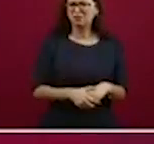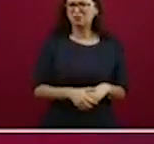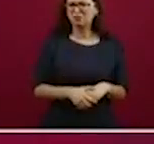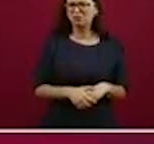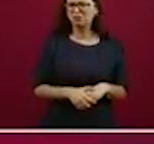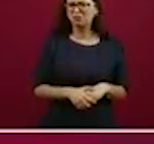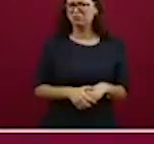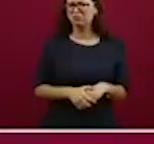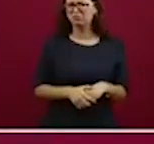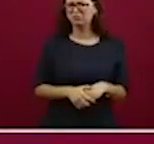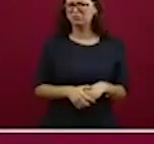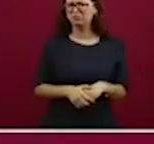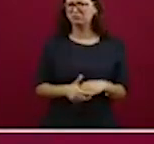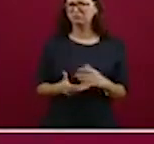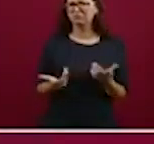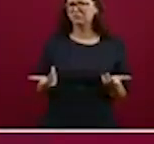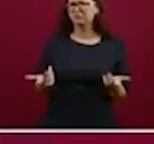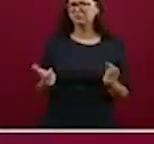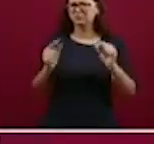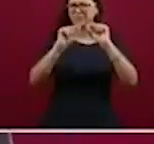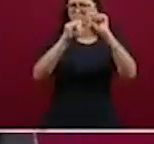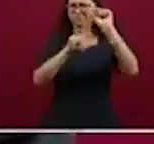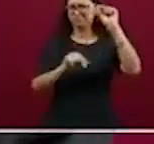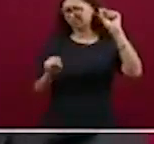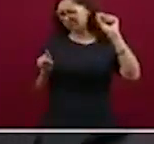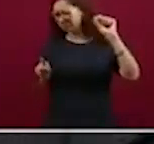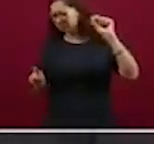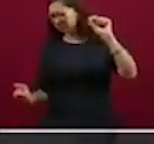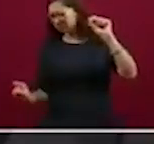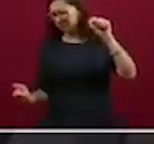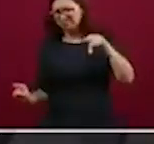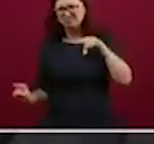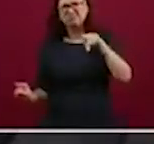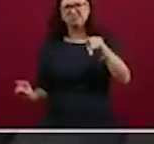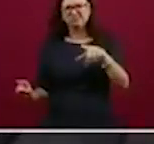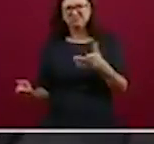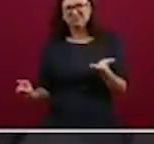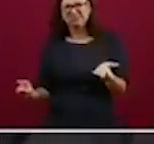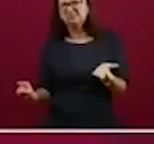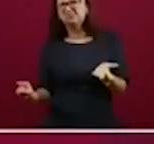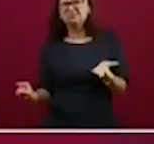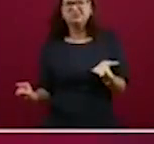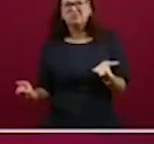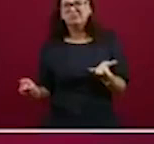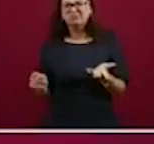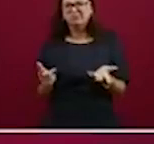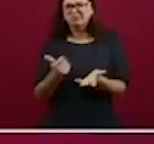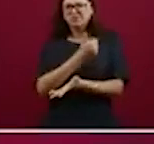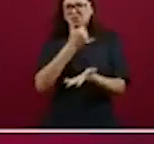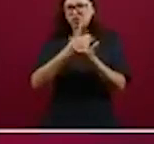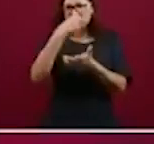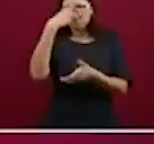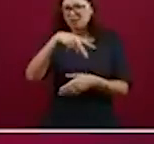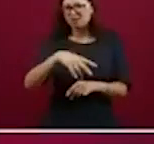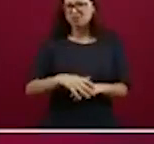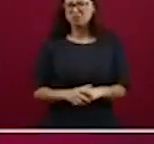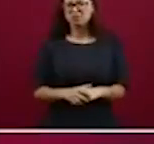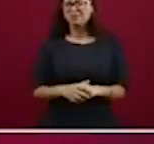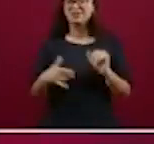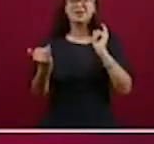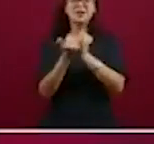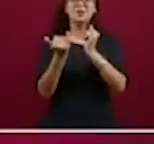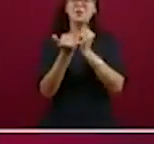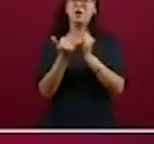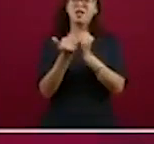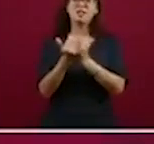pues asegura para eso no debe ser las reuniones por último dijo que una de sus razones para no asistir a la cumbre es que allí se